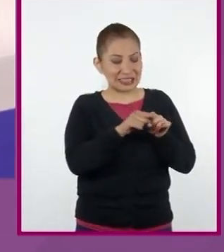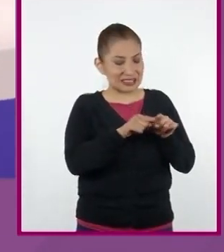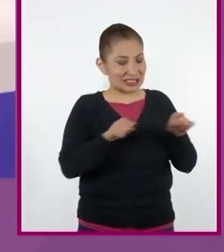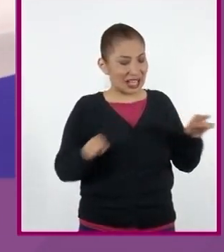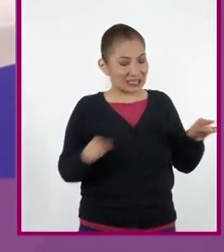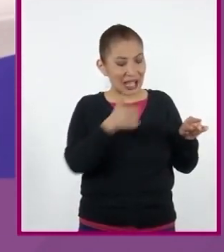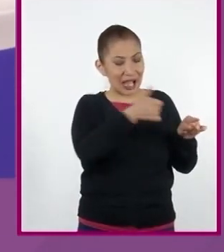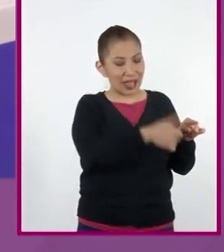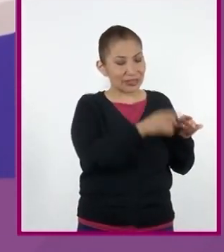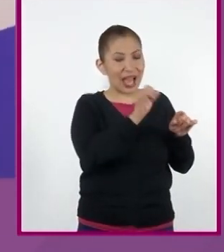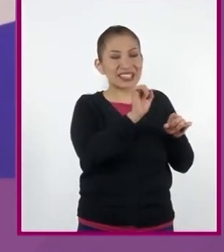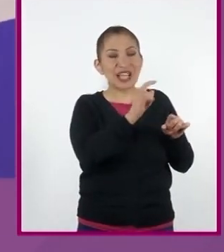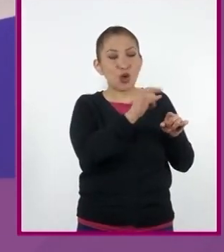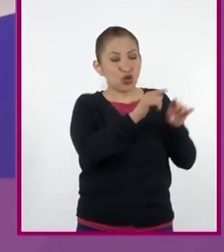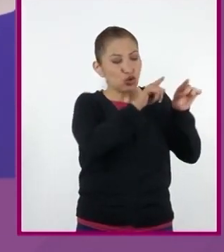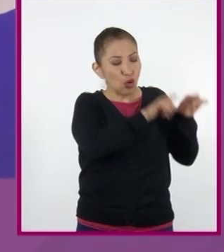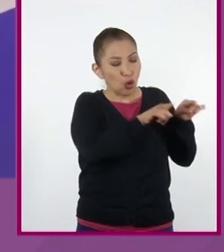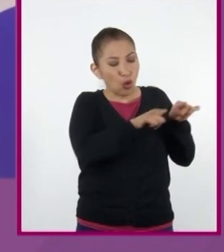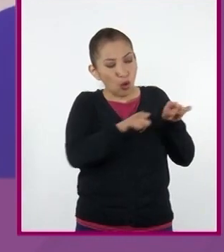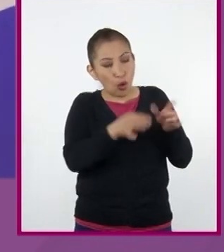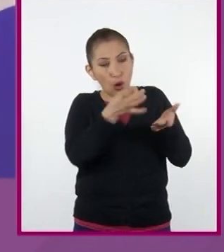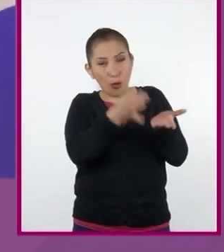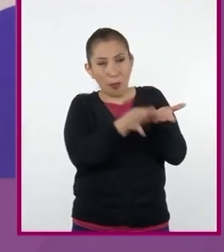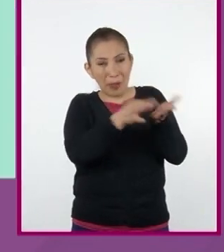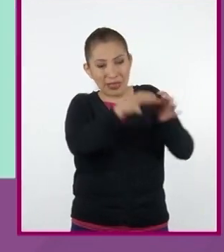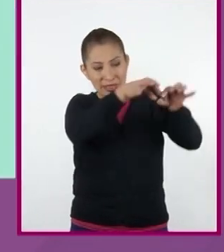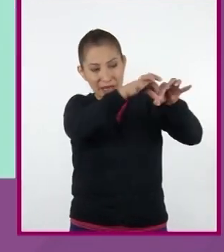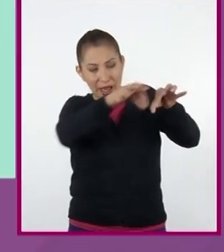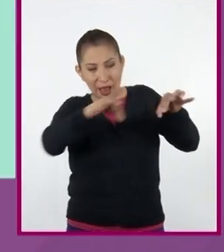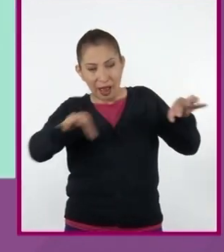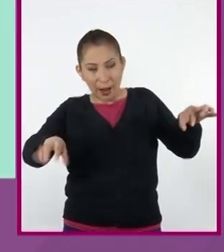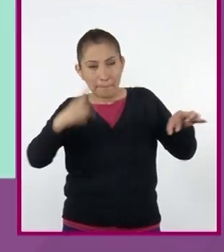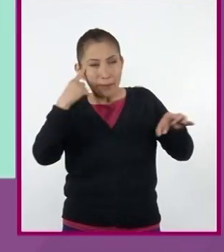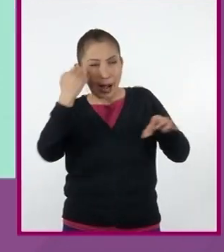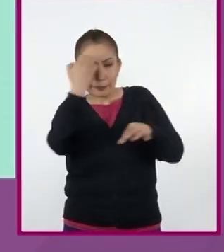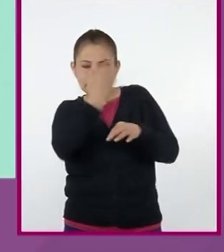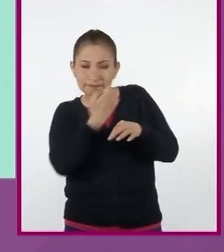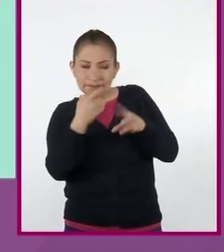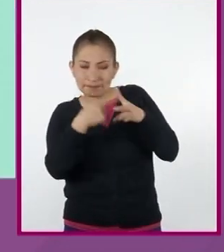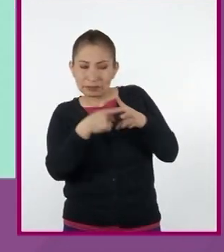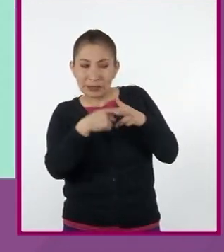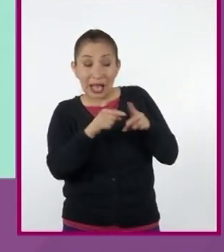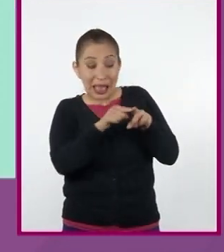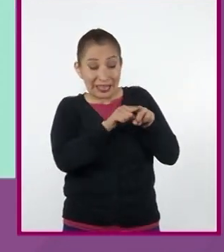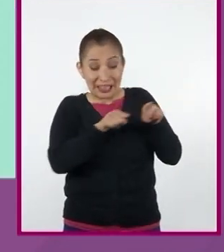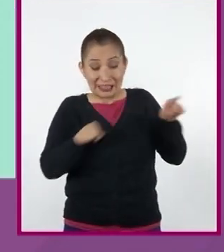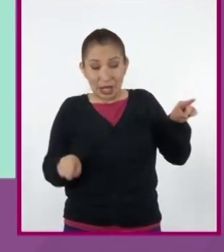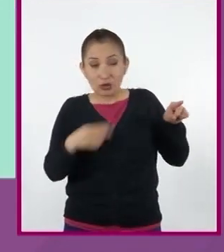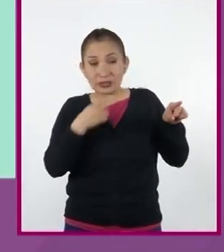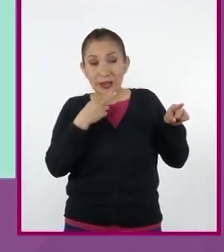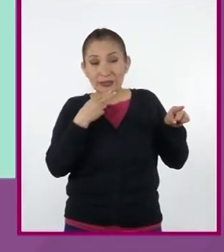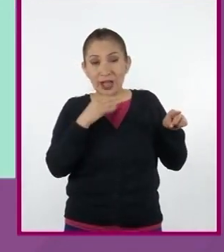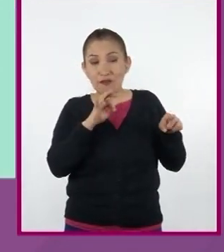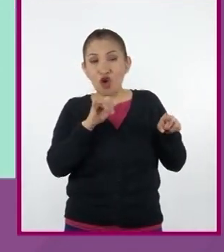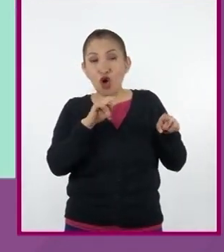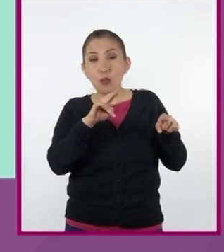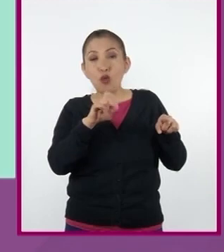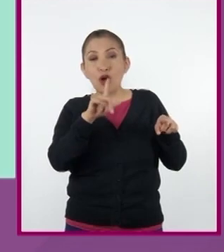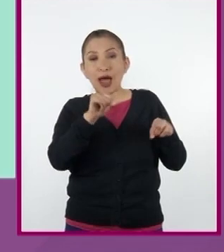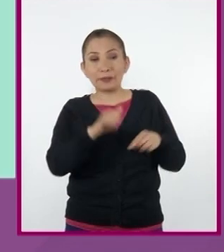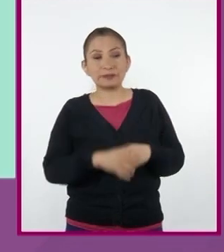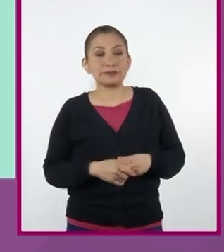balín en cada segundo recorrido en el riel? Para calcular la distancia del balín ocuparemos la siguiente